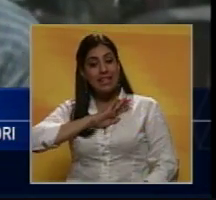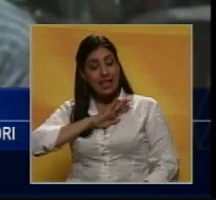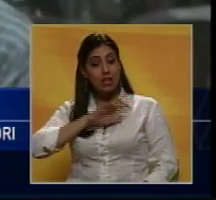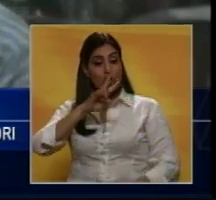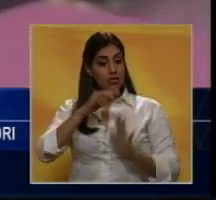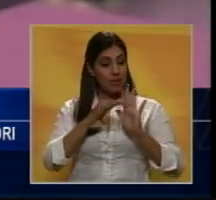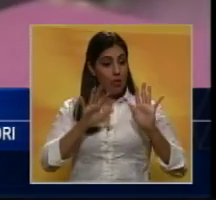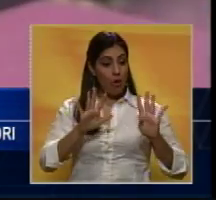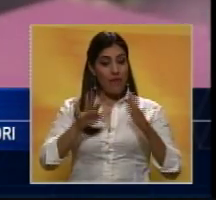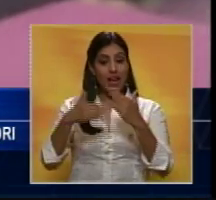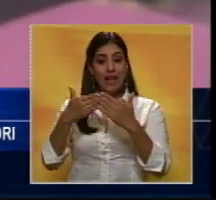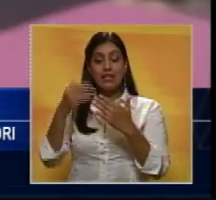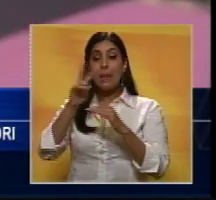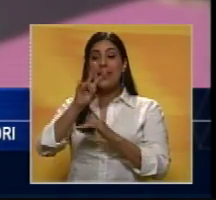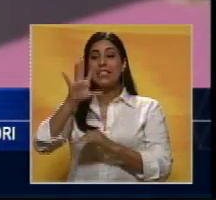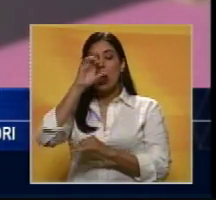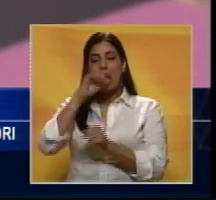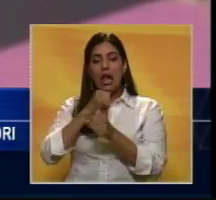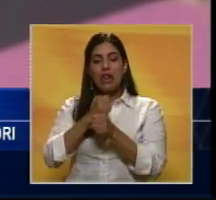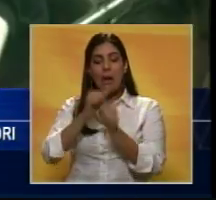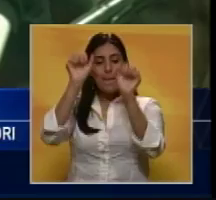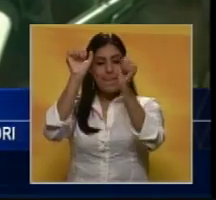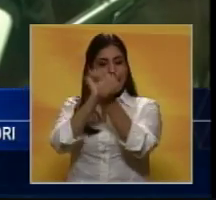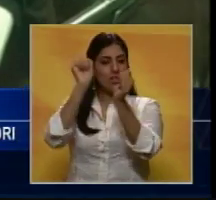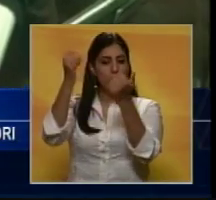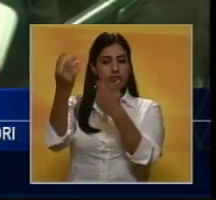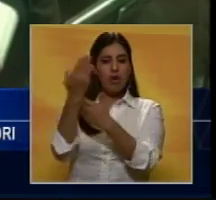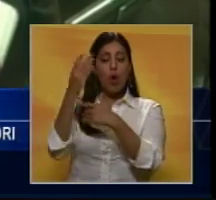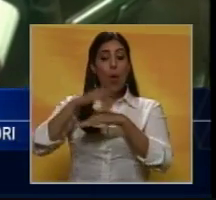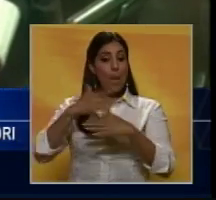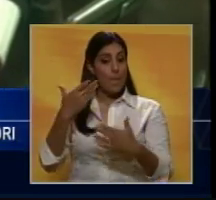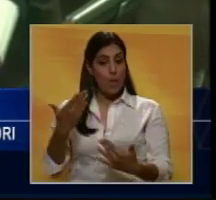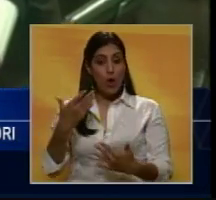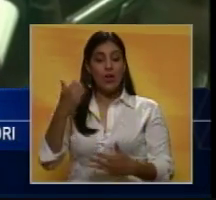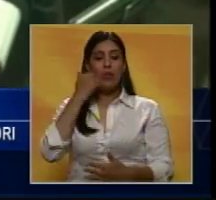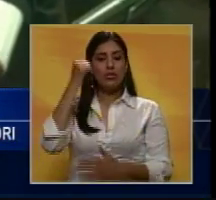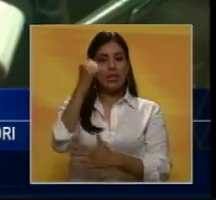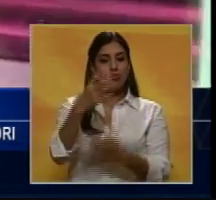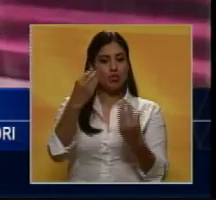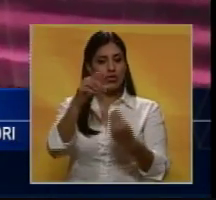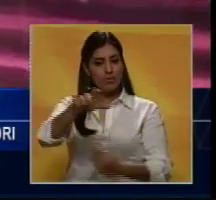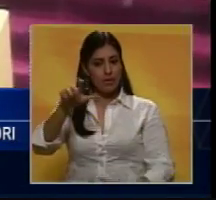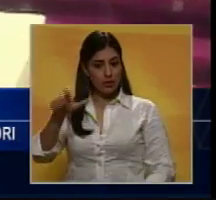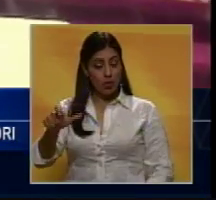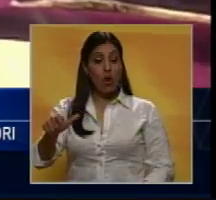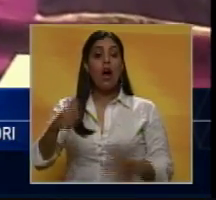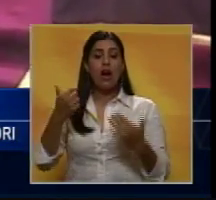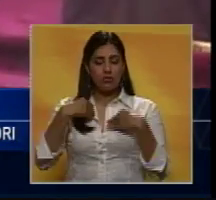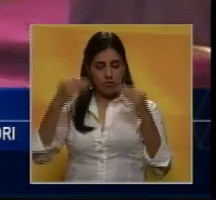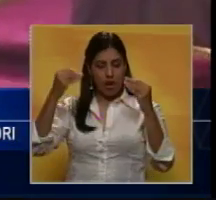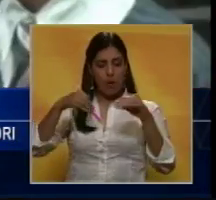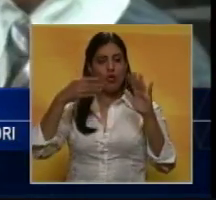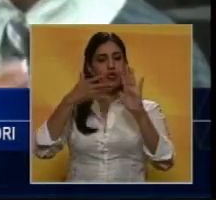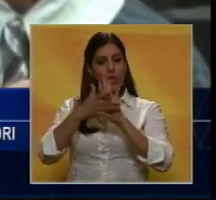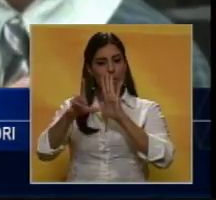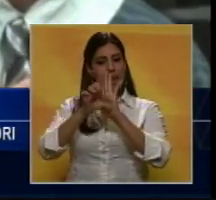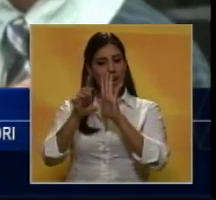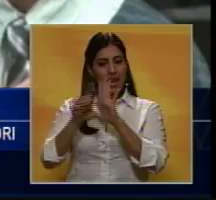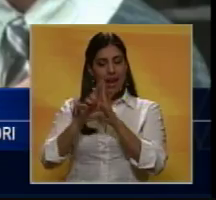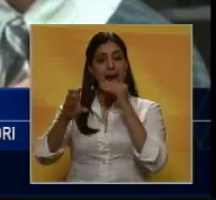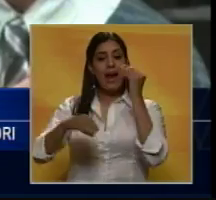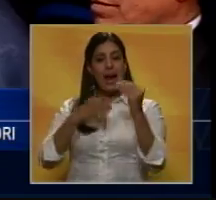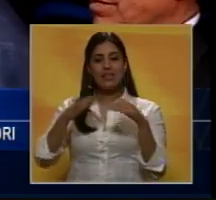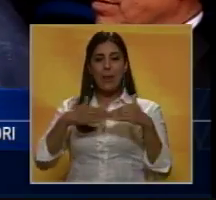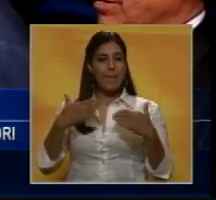desde 2009 una condena de 25 años de prisión por delitos de lesa humanidad. Resaltó su acuerdo con una legislación